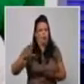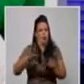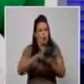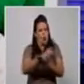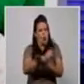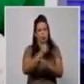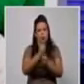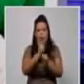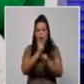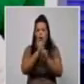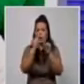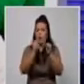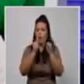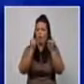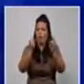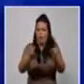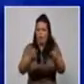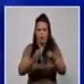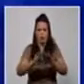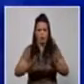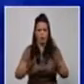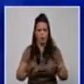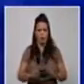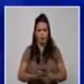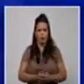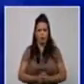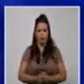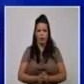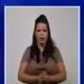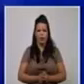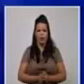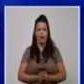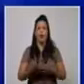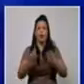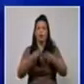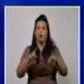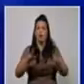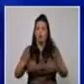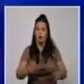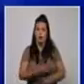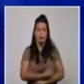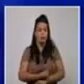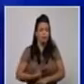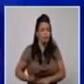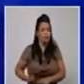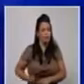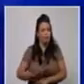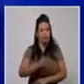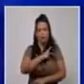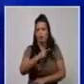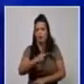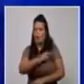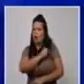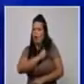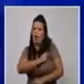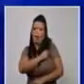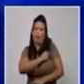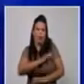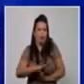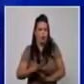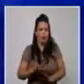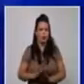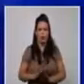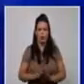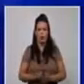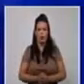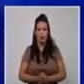más, otros menos. Y es que es una profesión muy consagrada. Una profesión muy consagrada, están los principios de Esculapios que